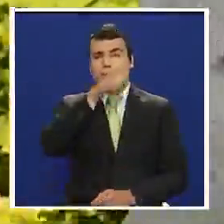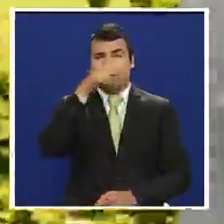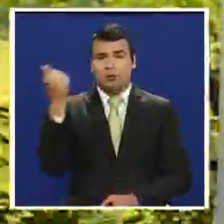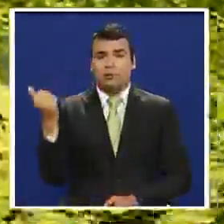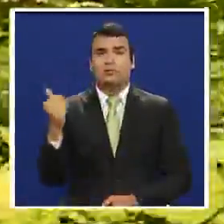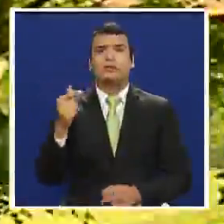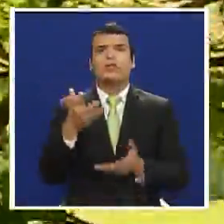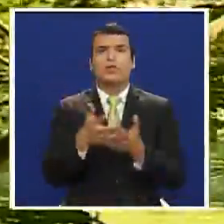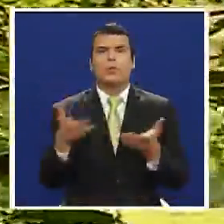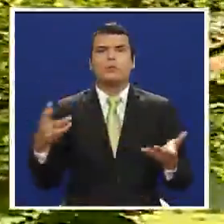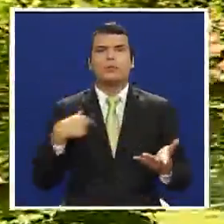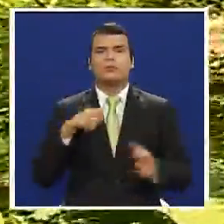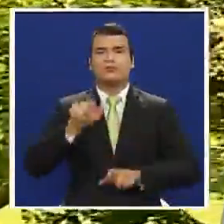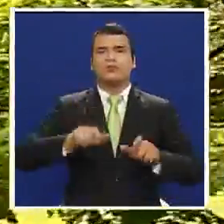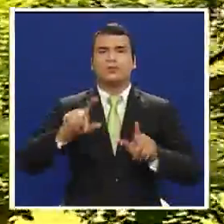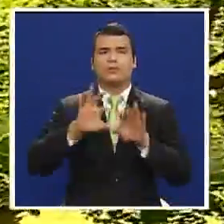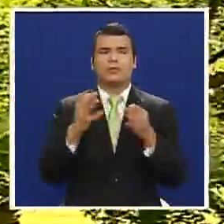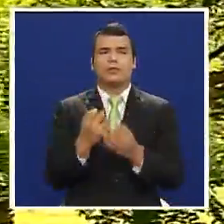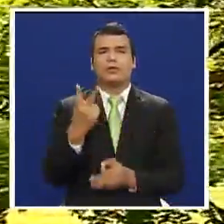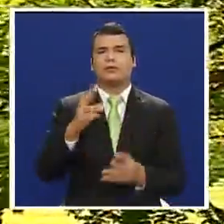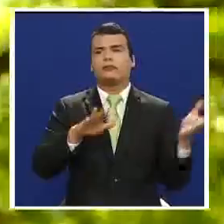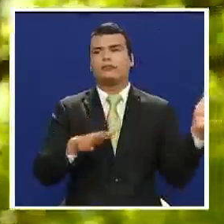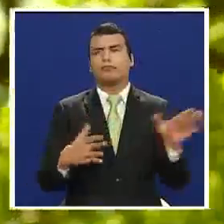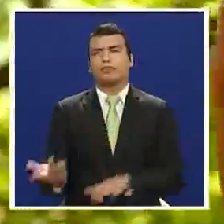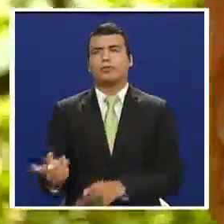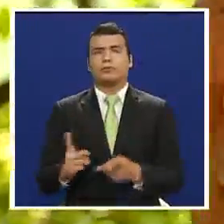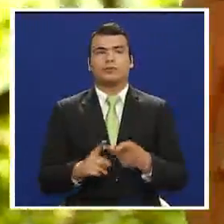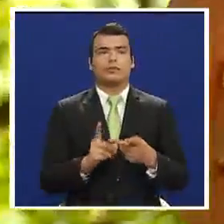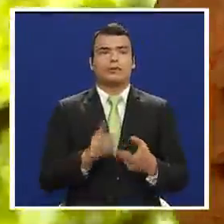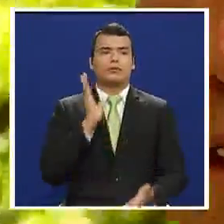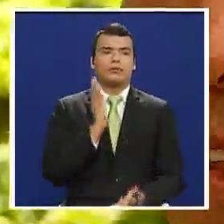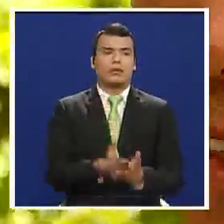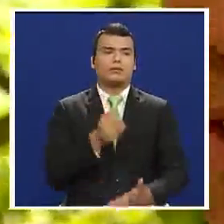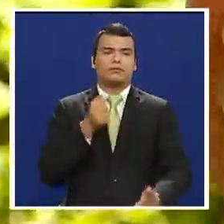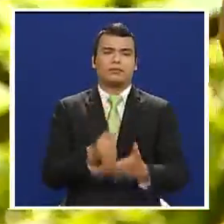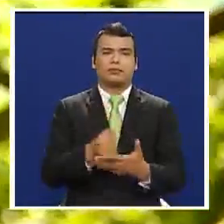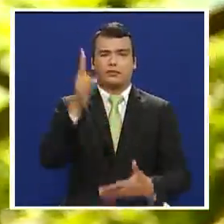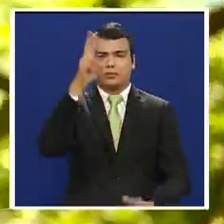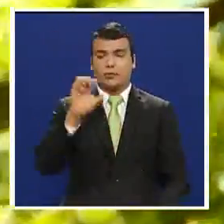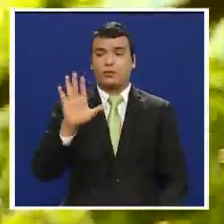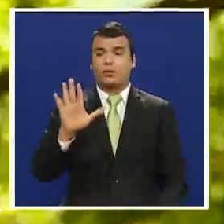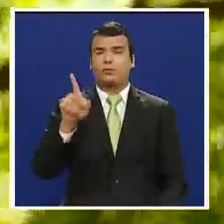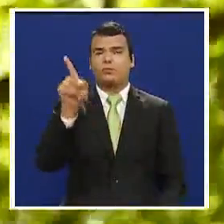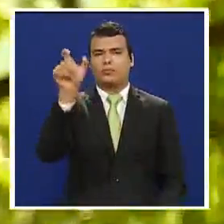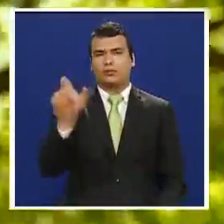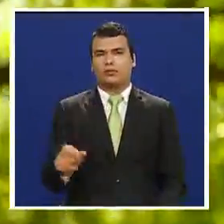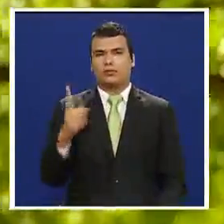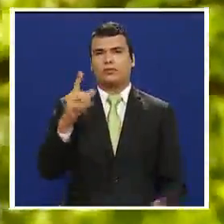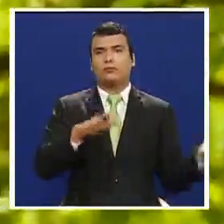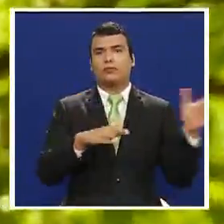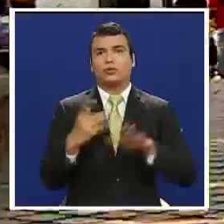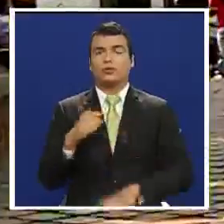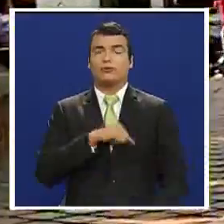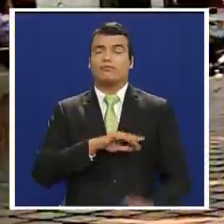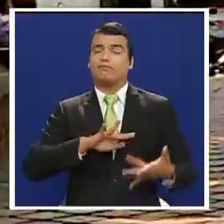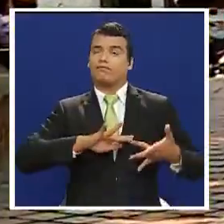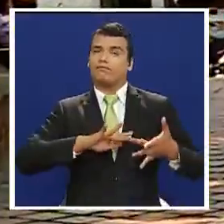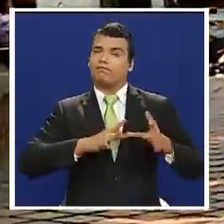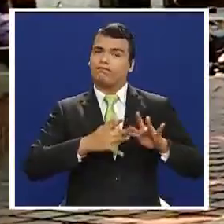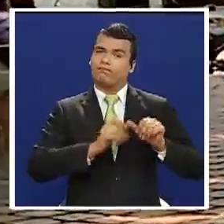El juicio continúa ya en su parte de lo que es apelación, ¿sí? A ver qué se